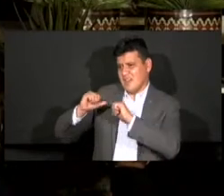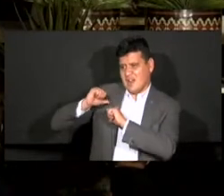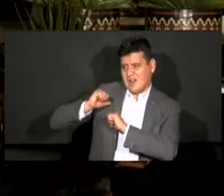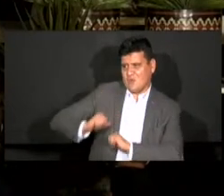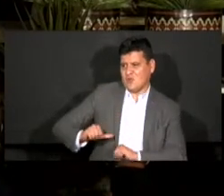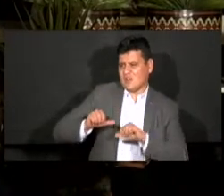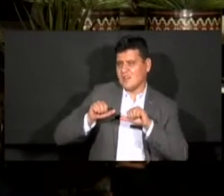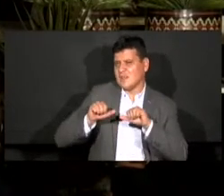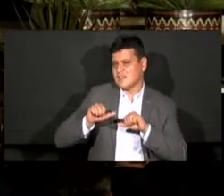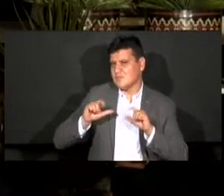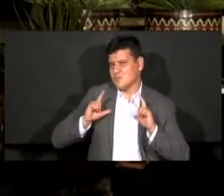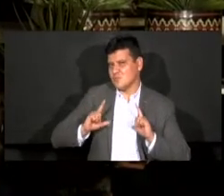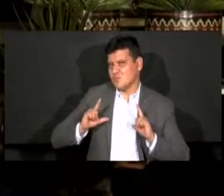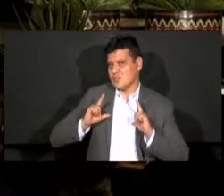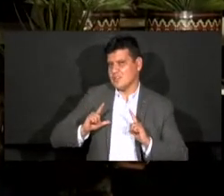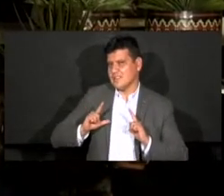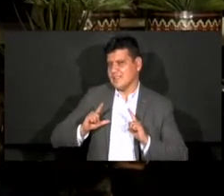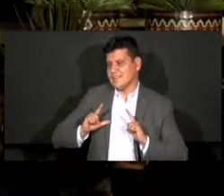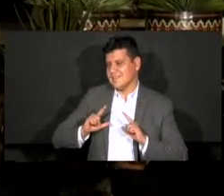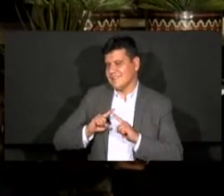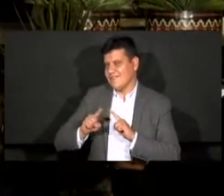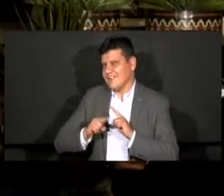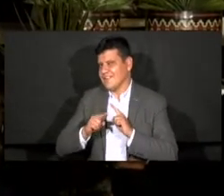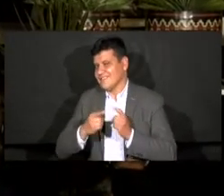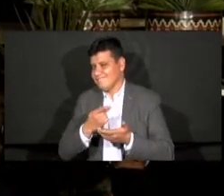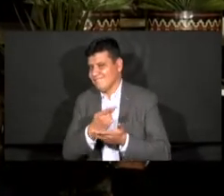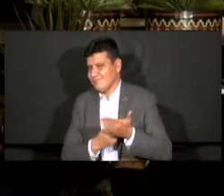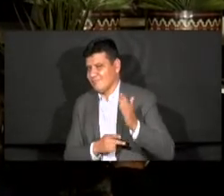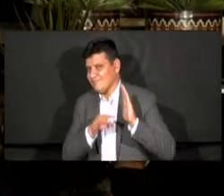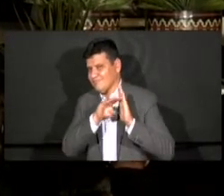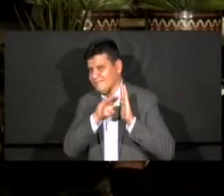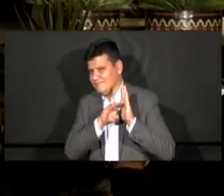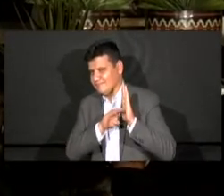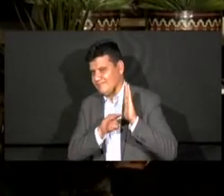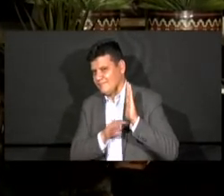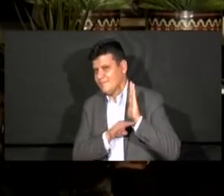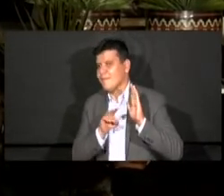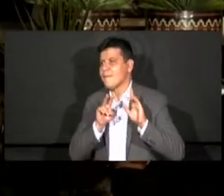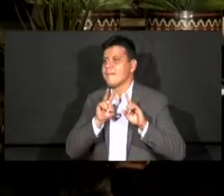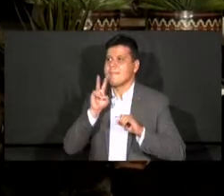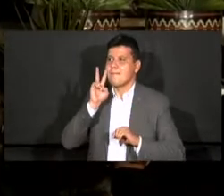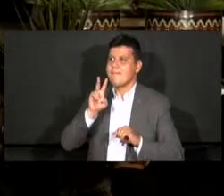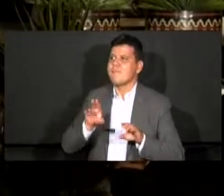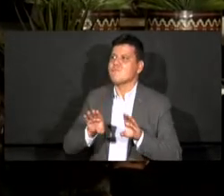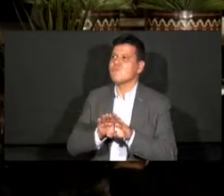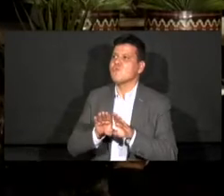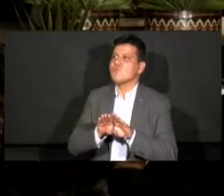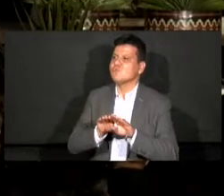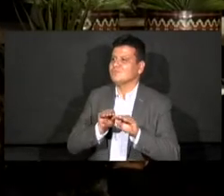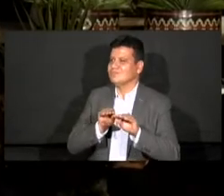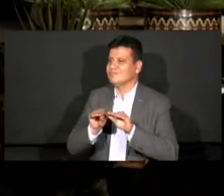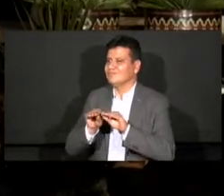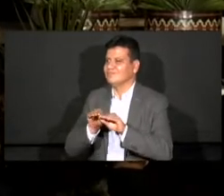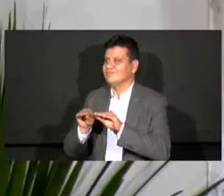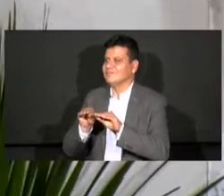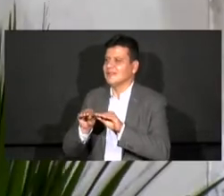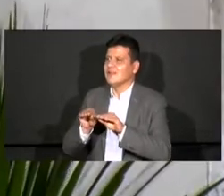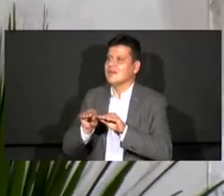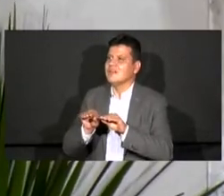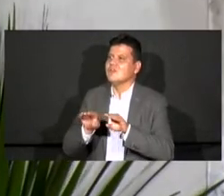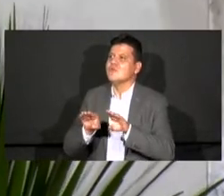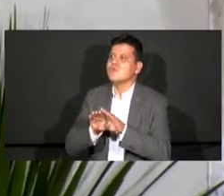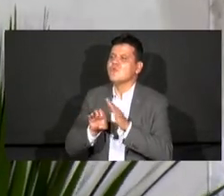una mejor estrategia. Además, invertiremos asertivamente en la instalación de esta tecnología de vigilancia